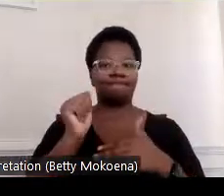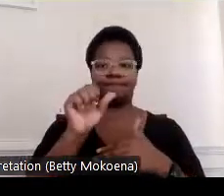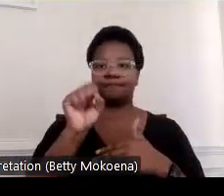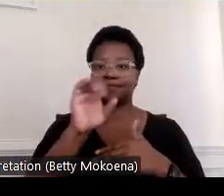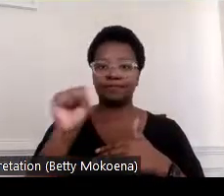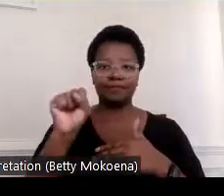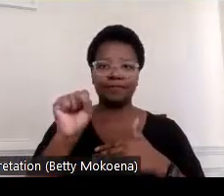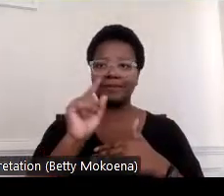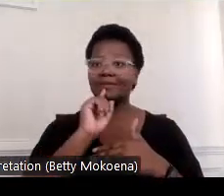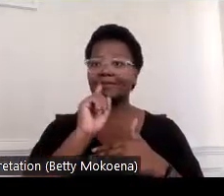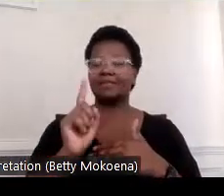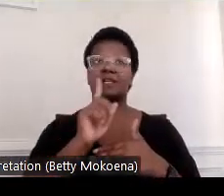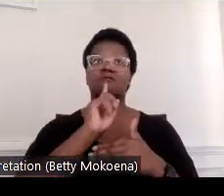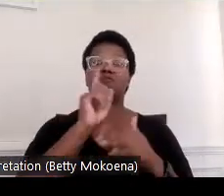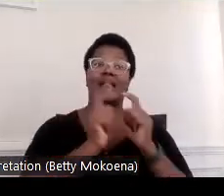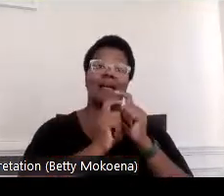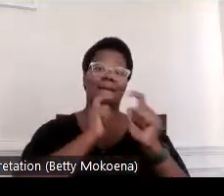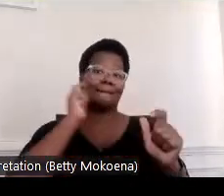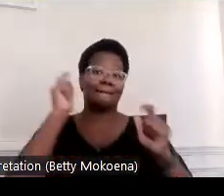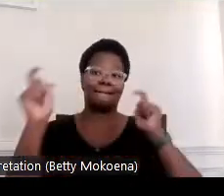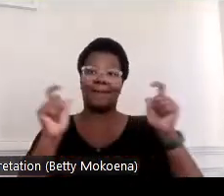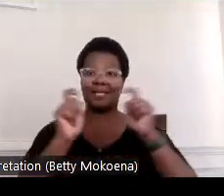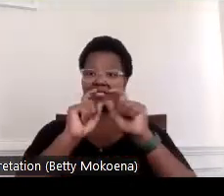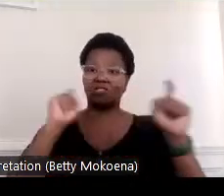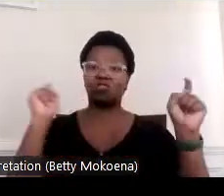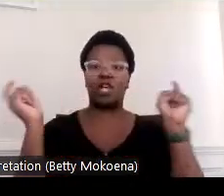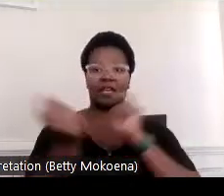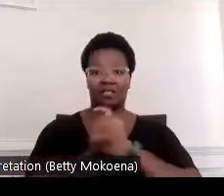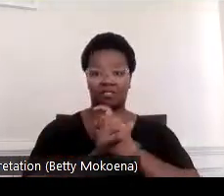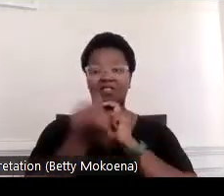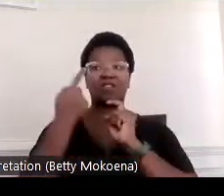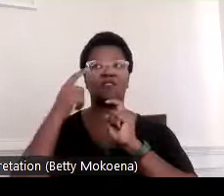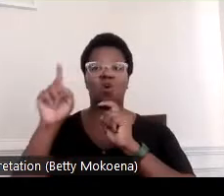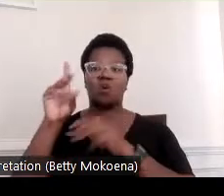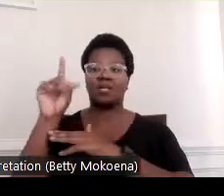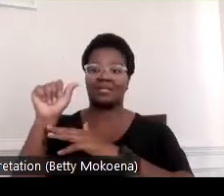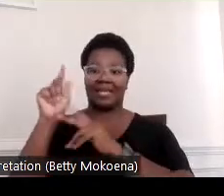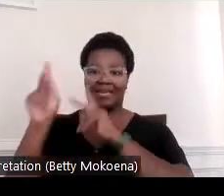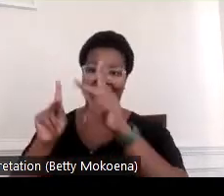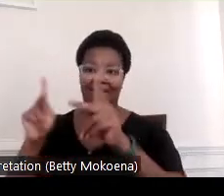en algunos casos representa un cambio bastante bastante enorme